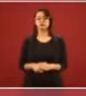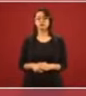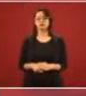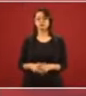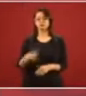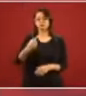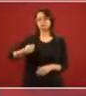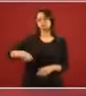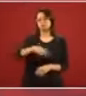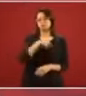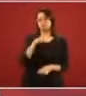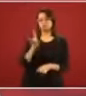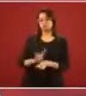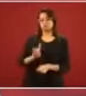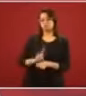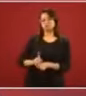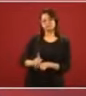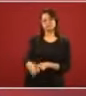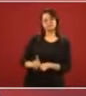simuladores